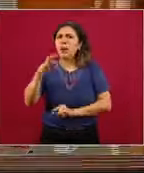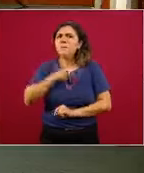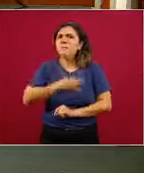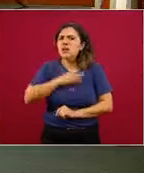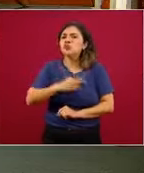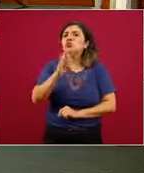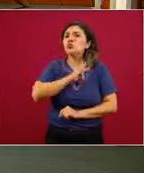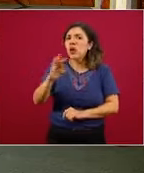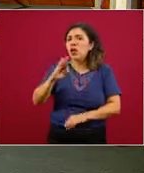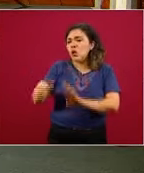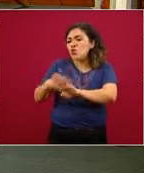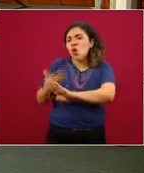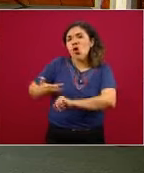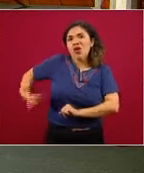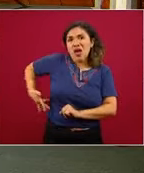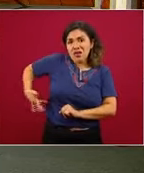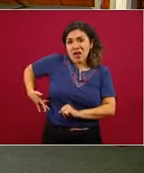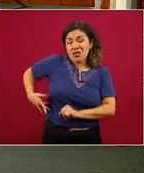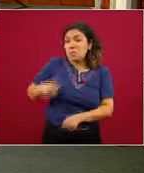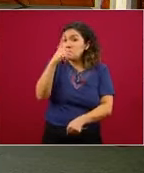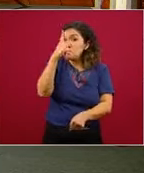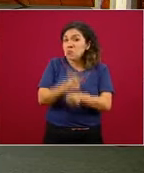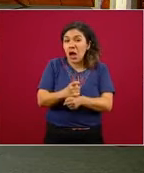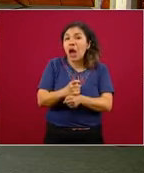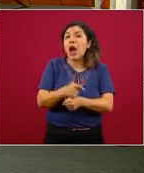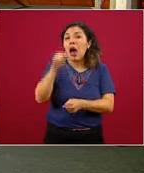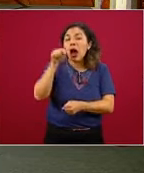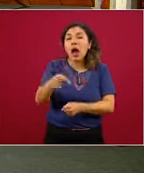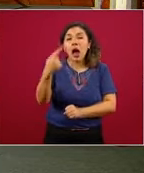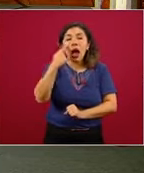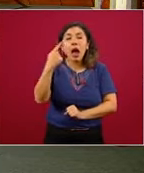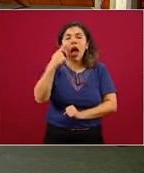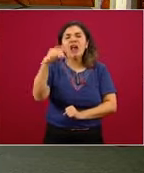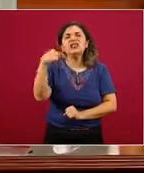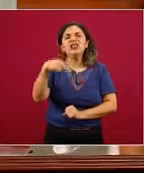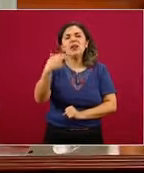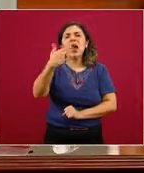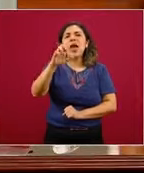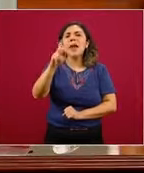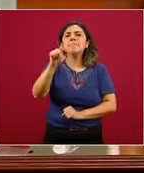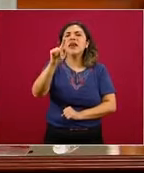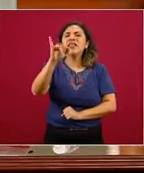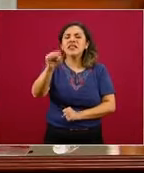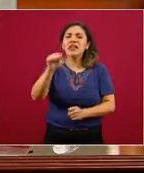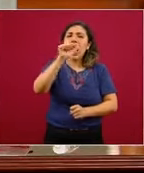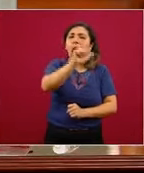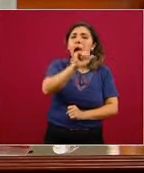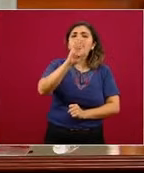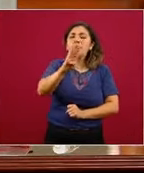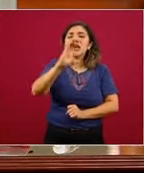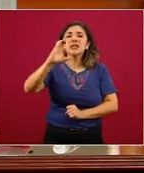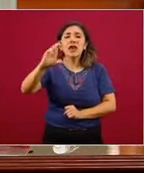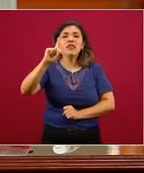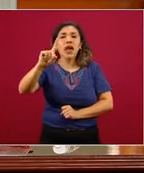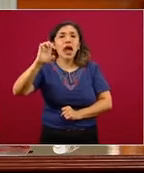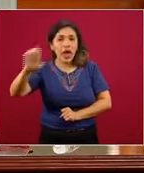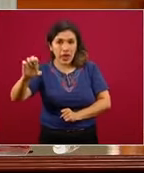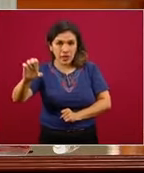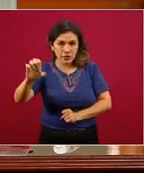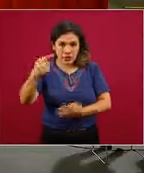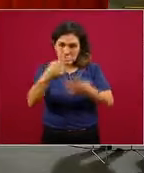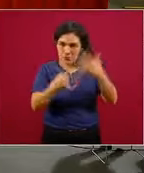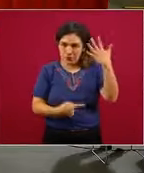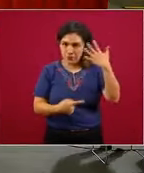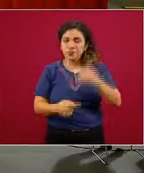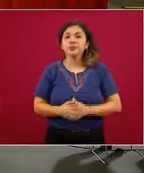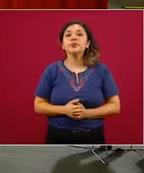pueden afectar al hígado. Las principales se conocen como hepatitis A, B, C, D y E.